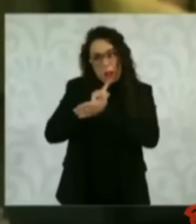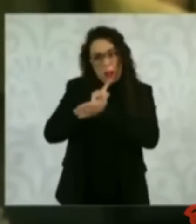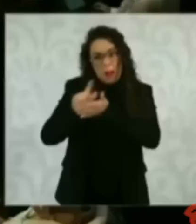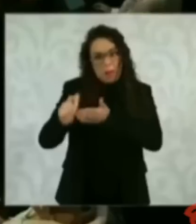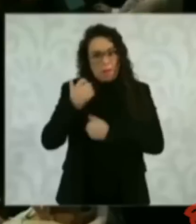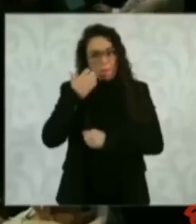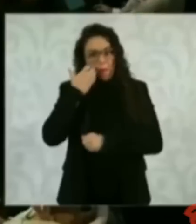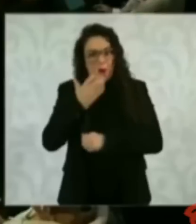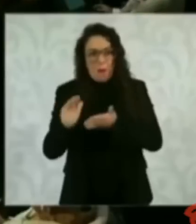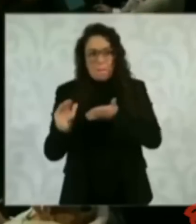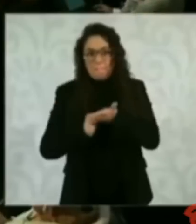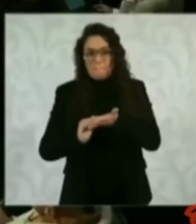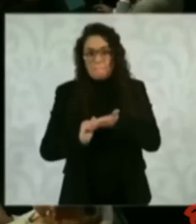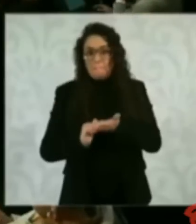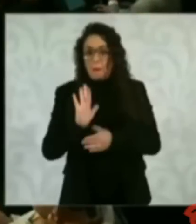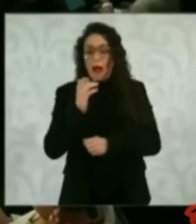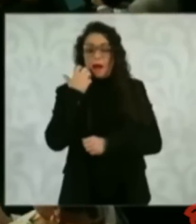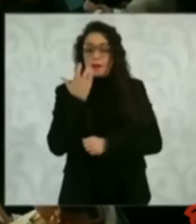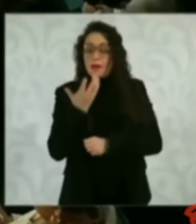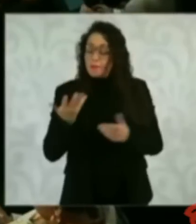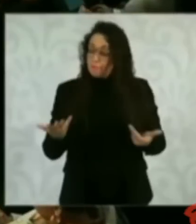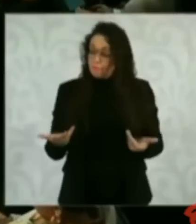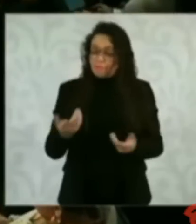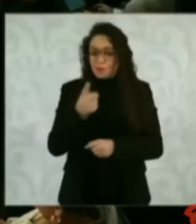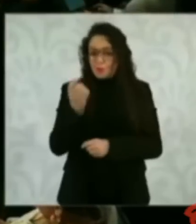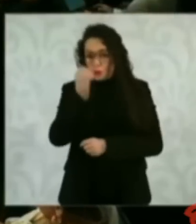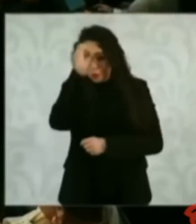tema. Sí, ahora